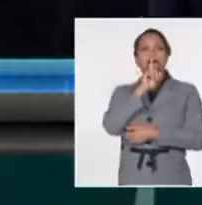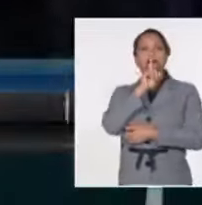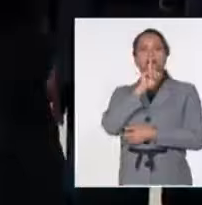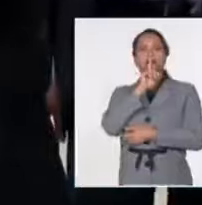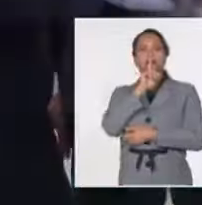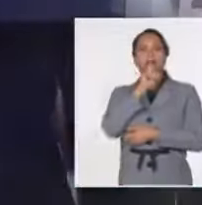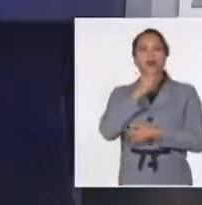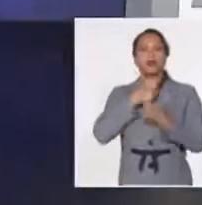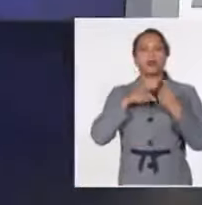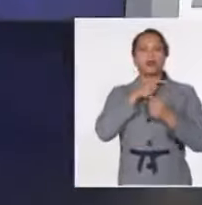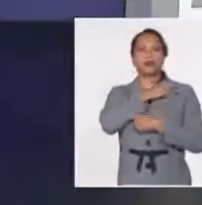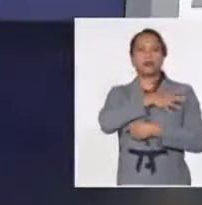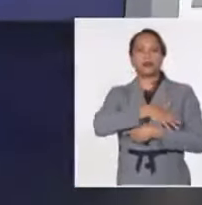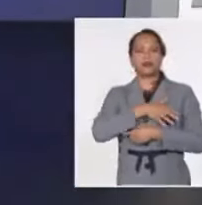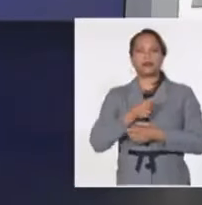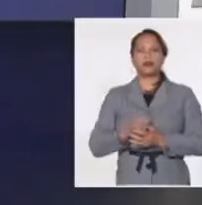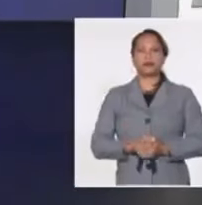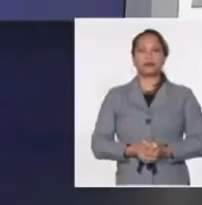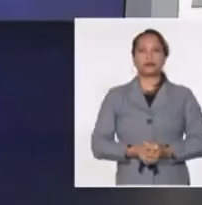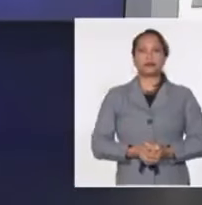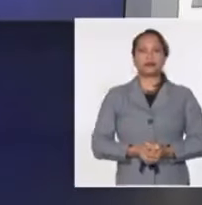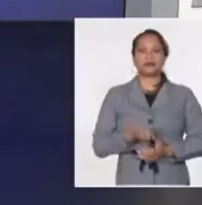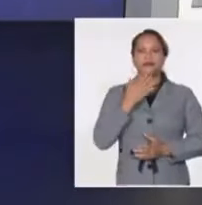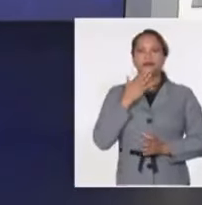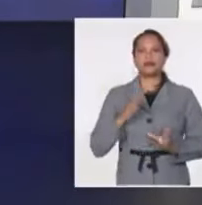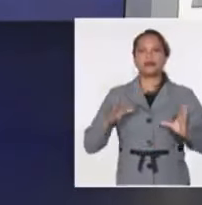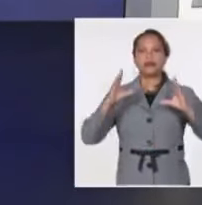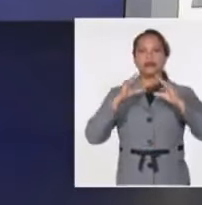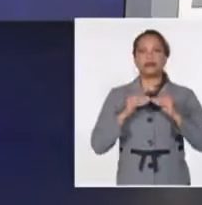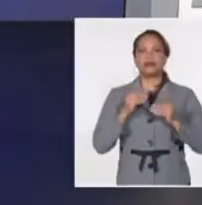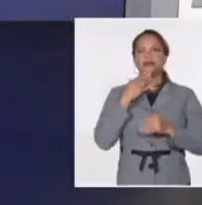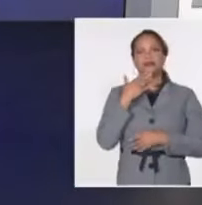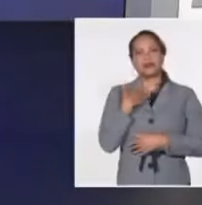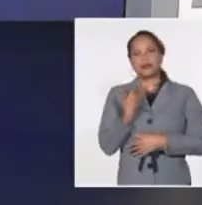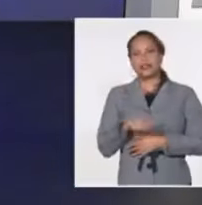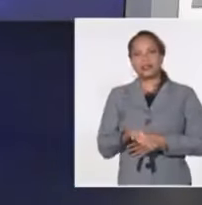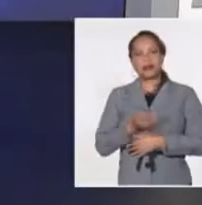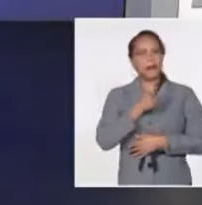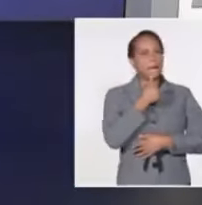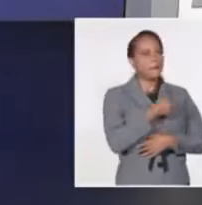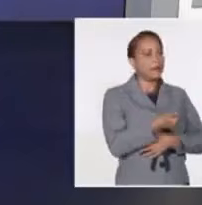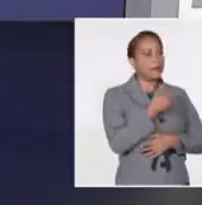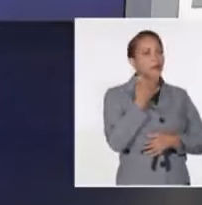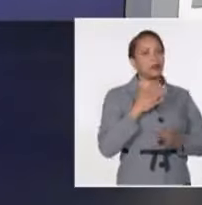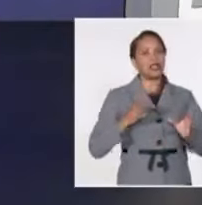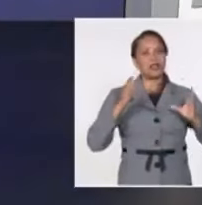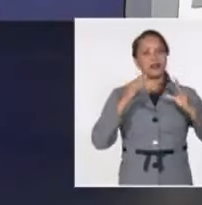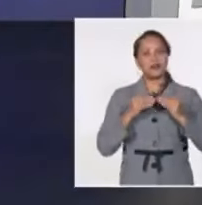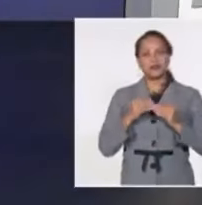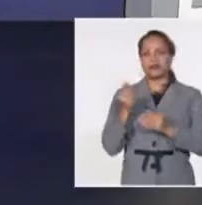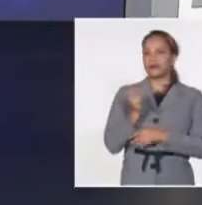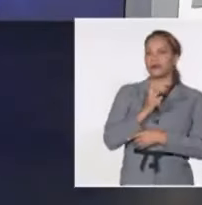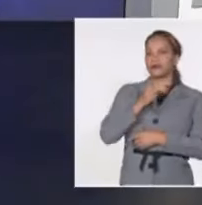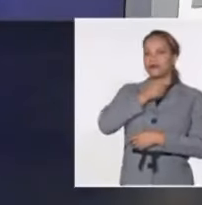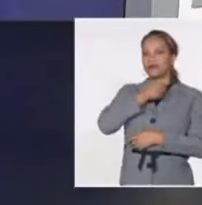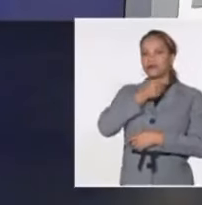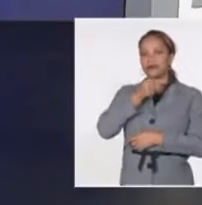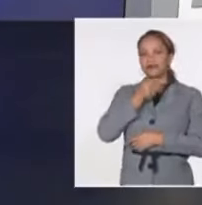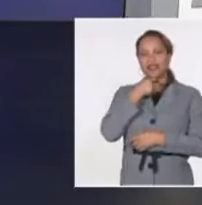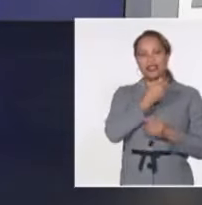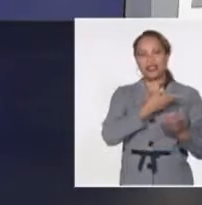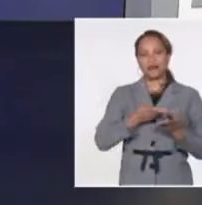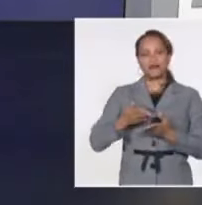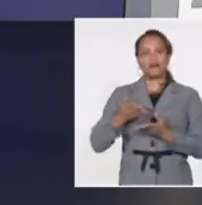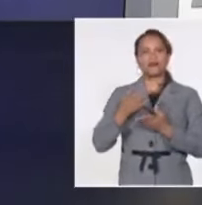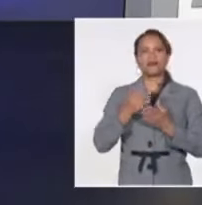gaza muy buenas noches cómo va Gisel muy bien rey muy buenas noches Rey Gómez y Gisel les damos